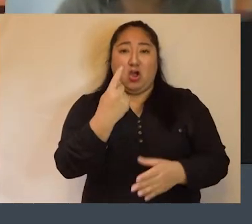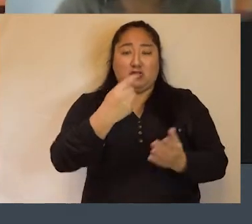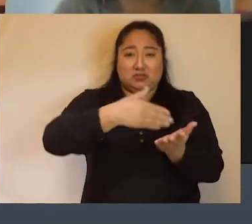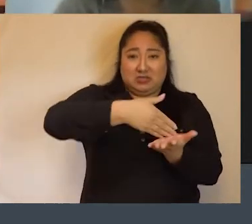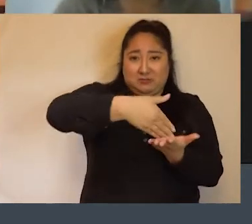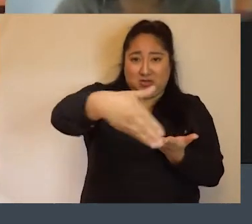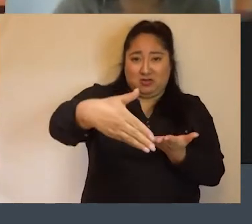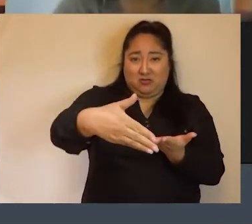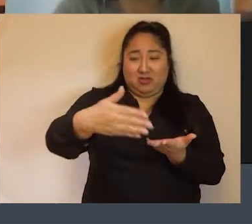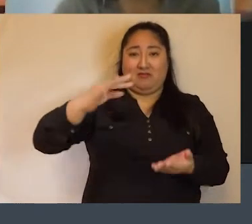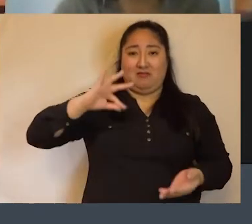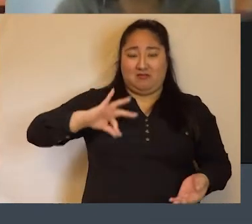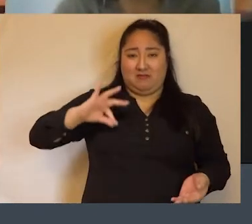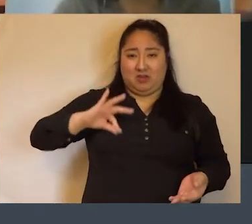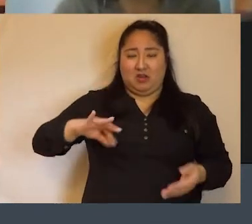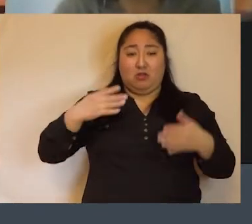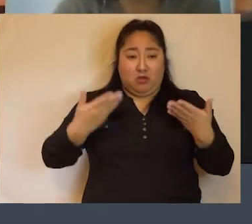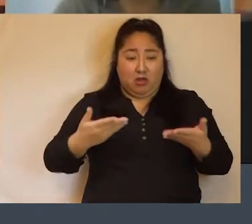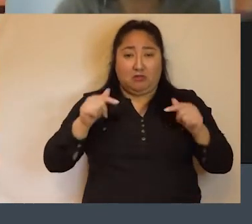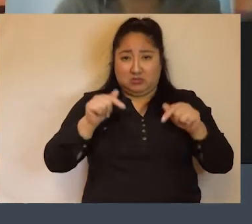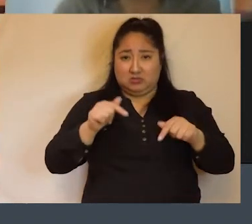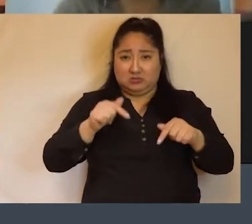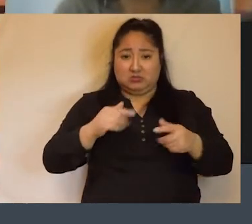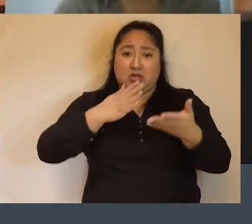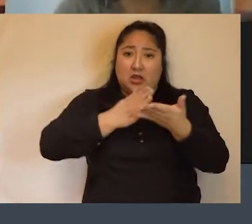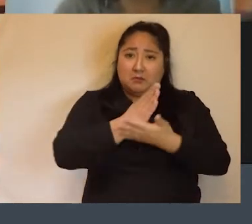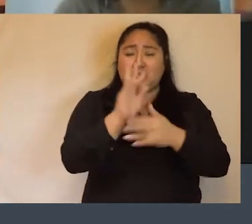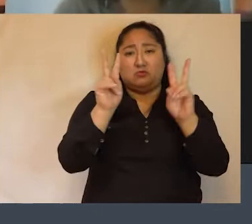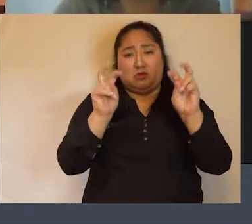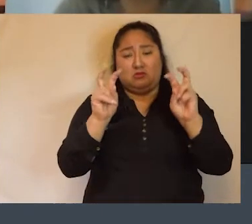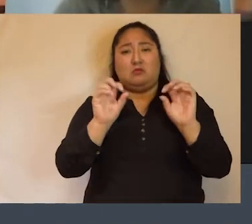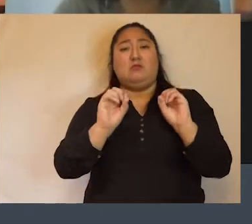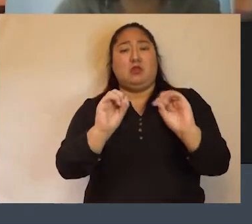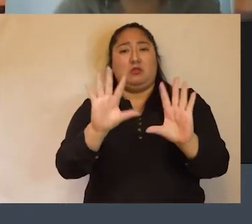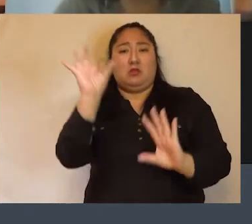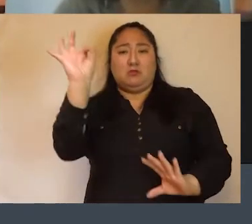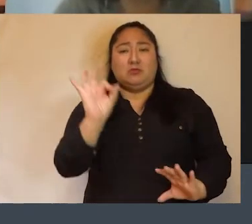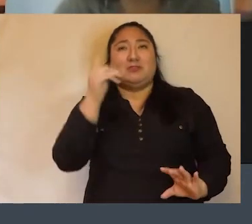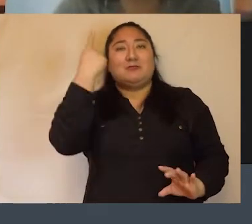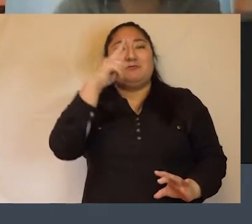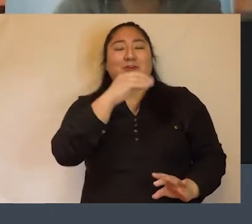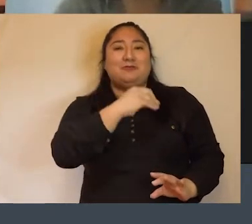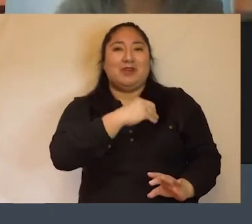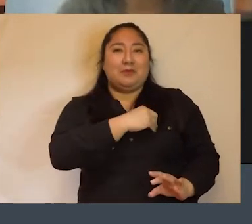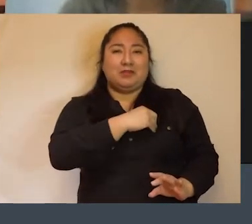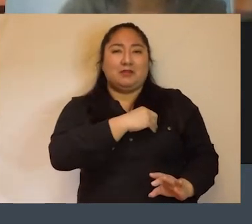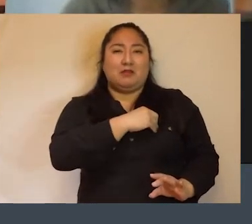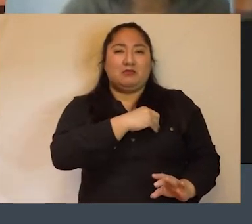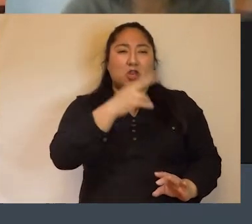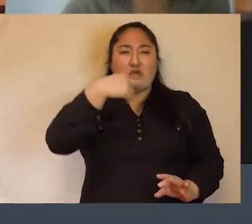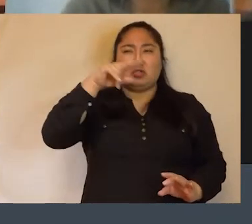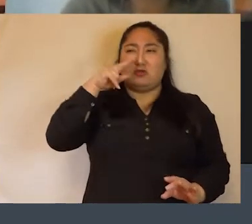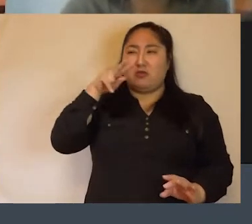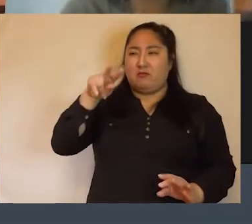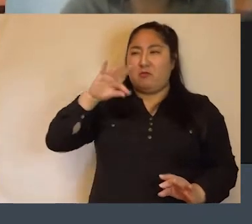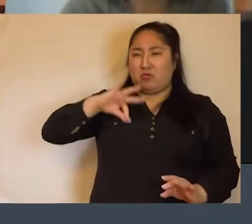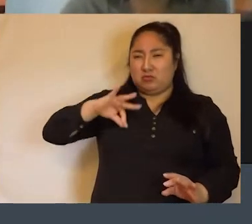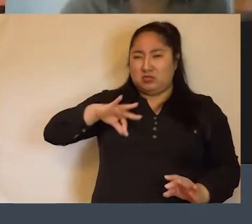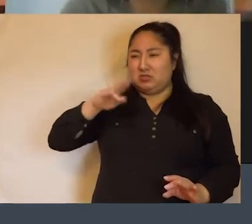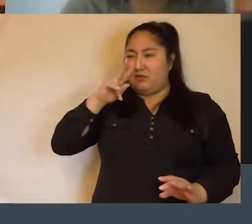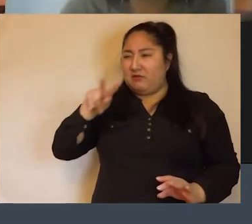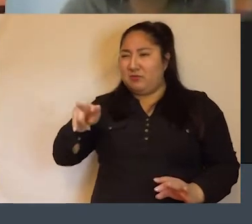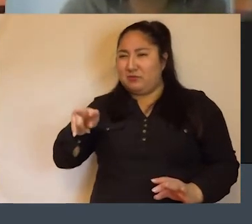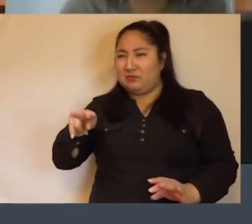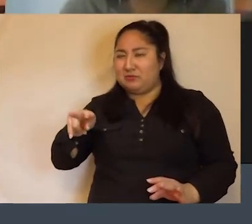11 millones de afiliados, esa es la estadística que se ha activado hoy para retirar el 10%, pero lamentablemente desde el punto de vista de